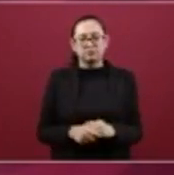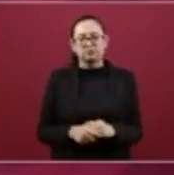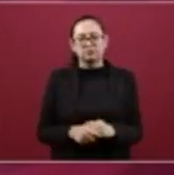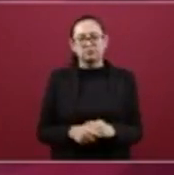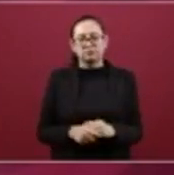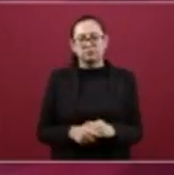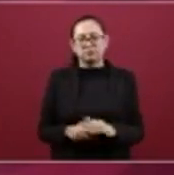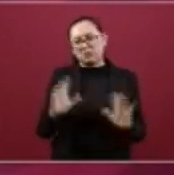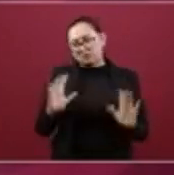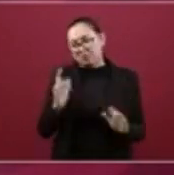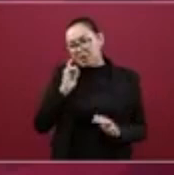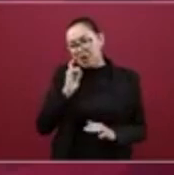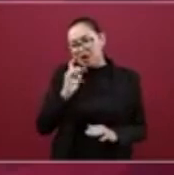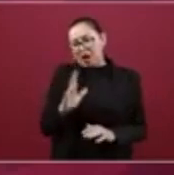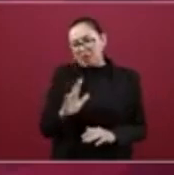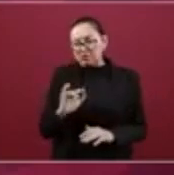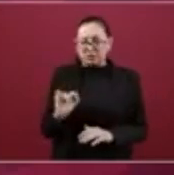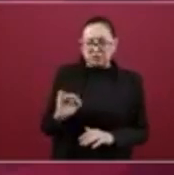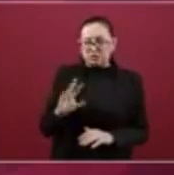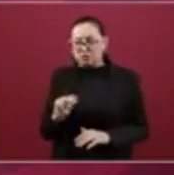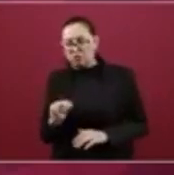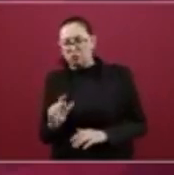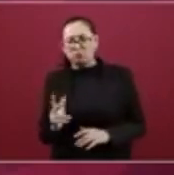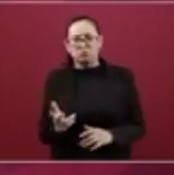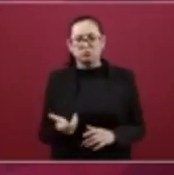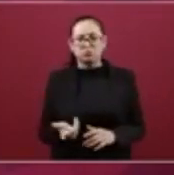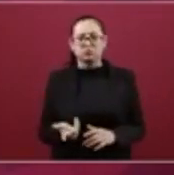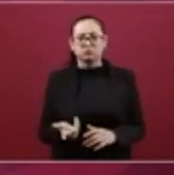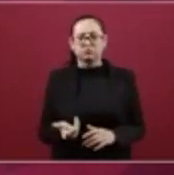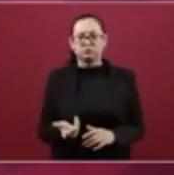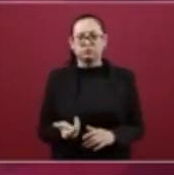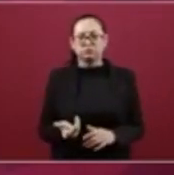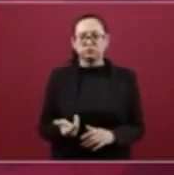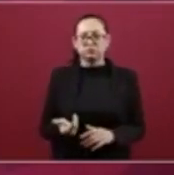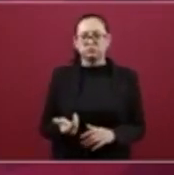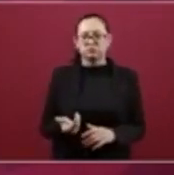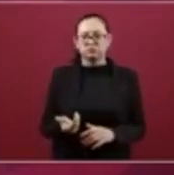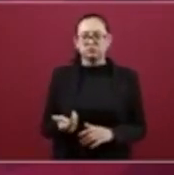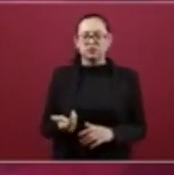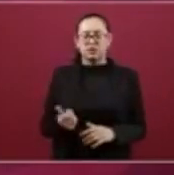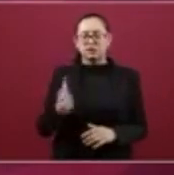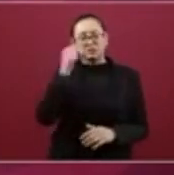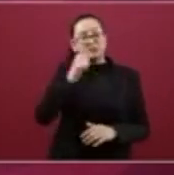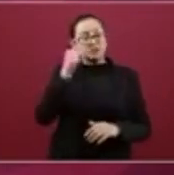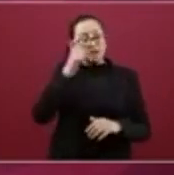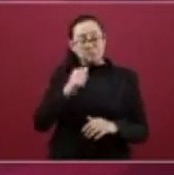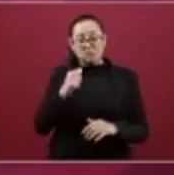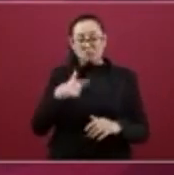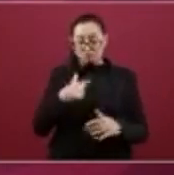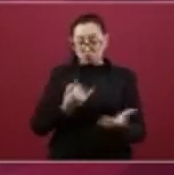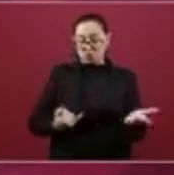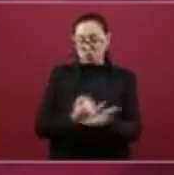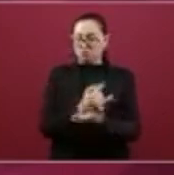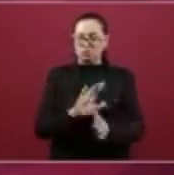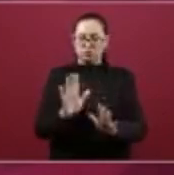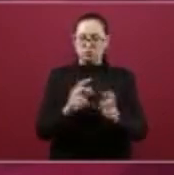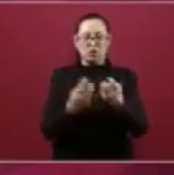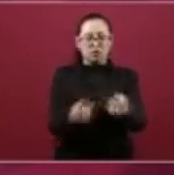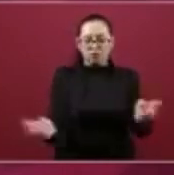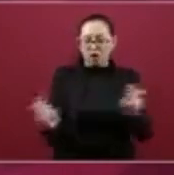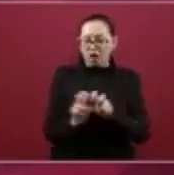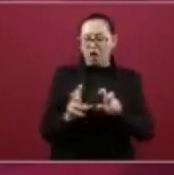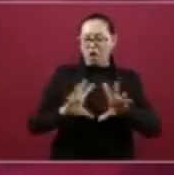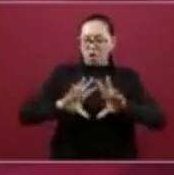vamos a ver si conviene. Siempre se decide de manera colegiada. Por ejemplo, esto que tiene que ver